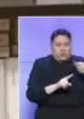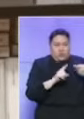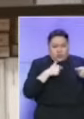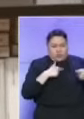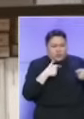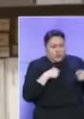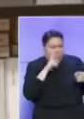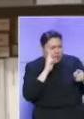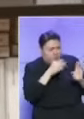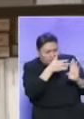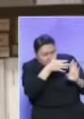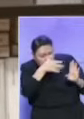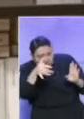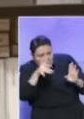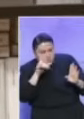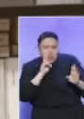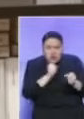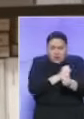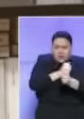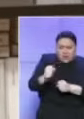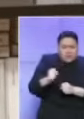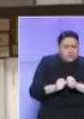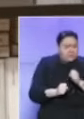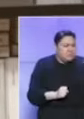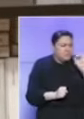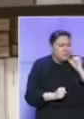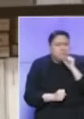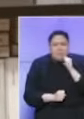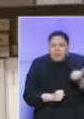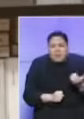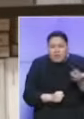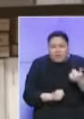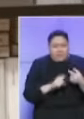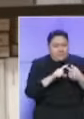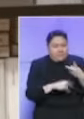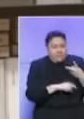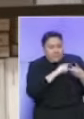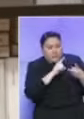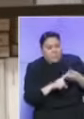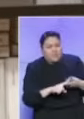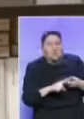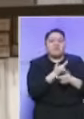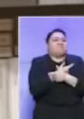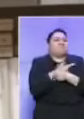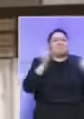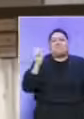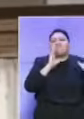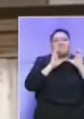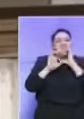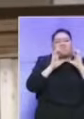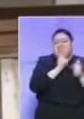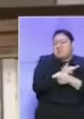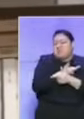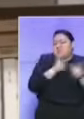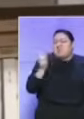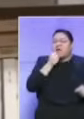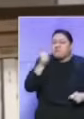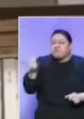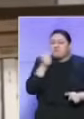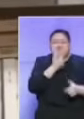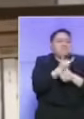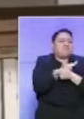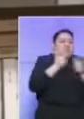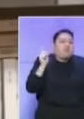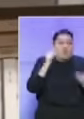configuración de la violencia política de género en contra de la denunciada. Y segunda, es un tema de libertad de expresión y libertad de periodismo.